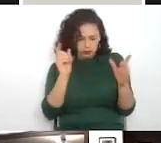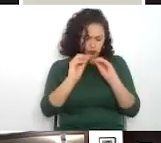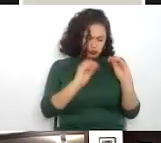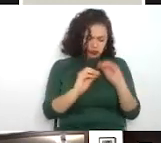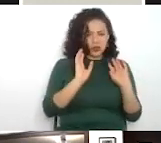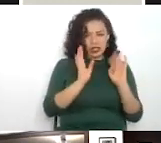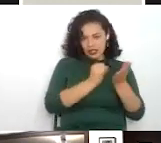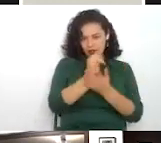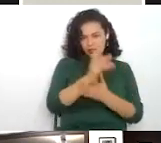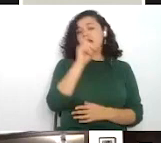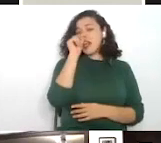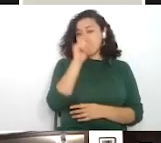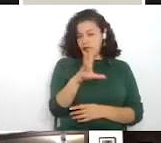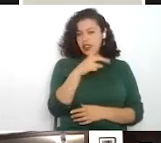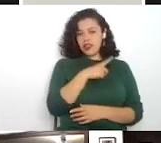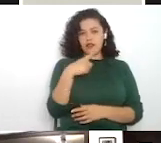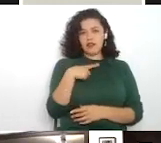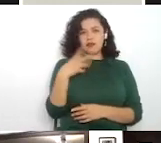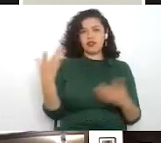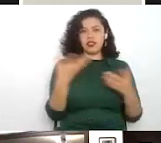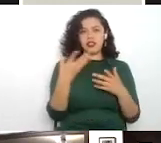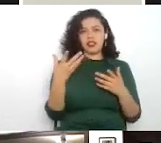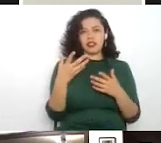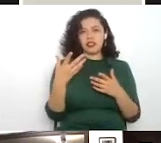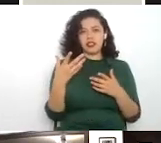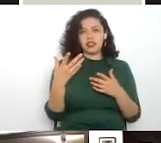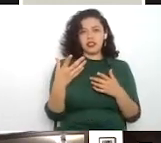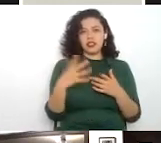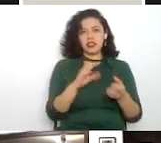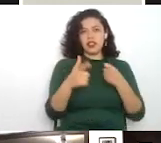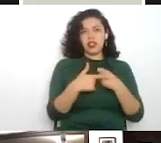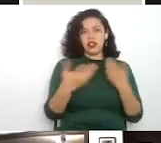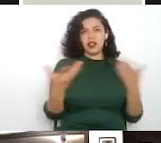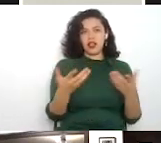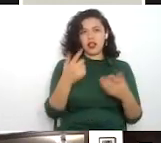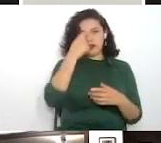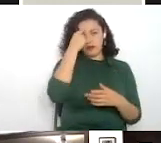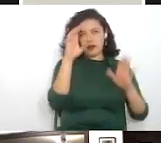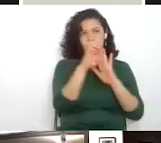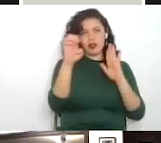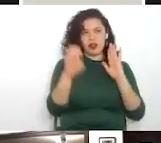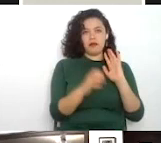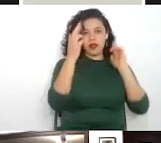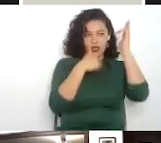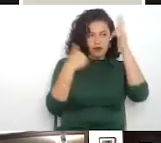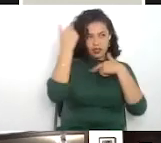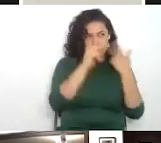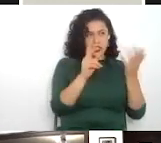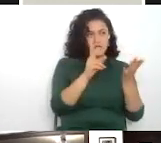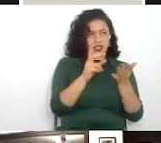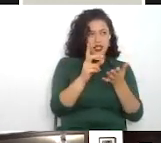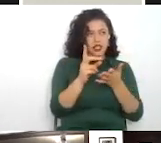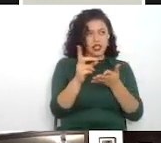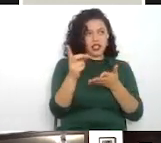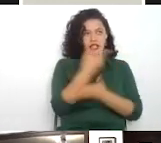también hacer una serie de etapas para poderlos llevar a cabo. Y aquí tenemos, por ejemplo, el análisis y diseño del manual del